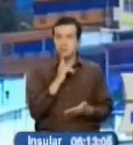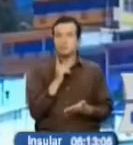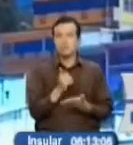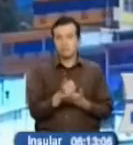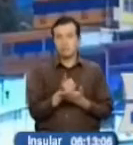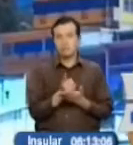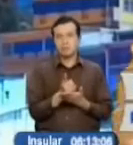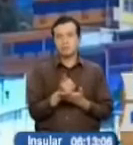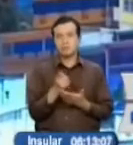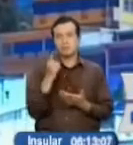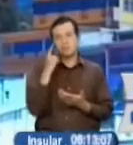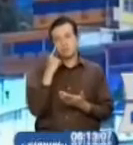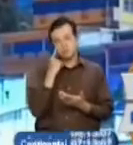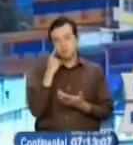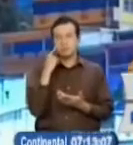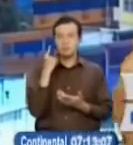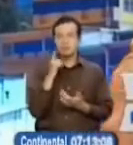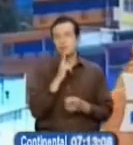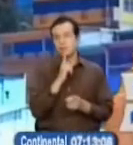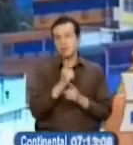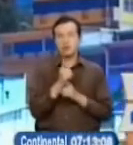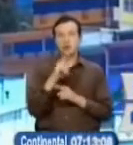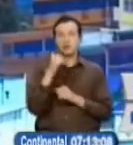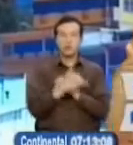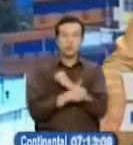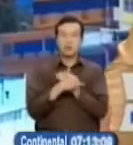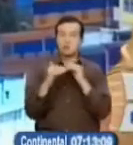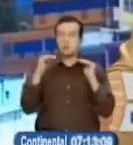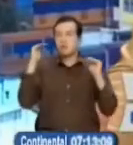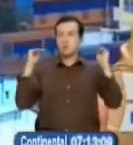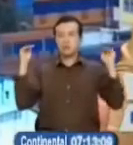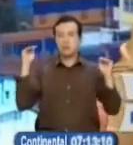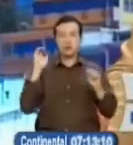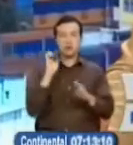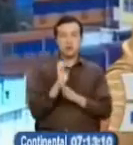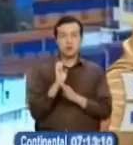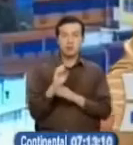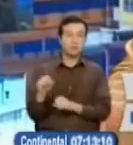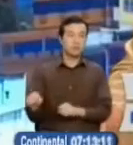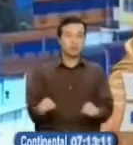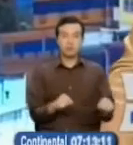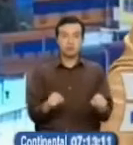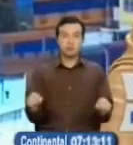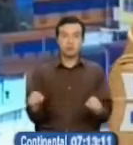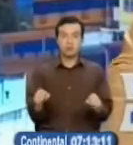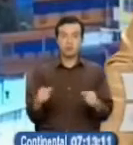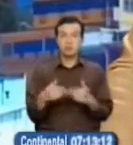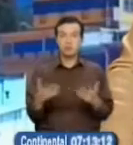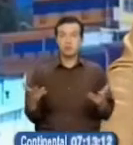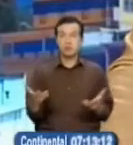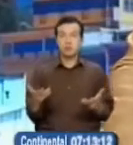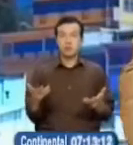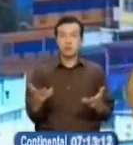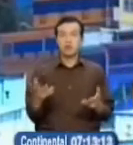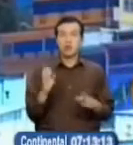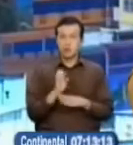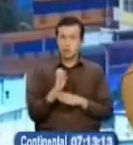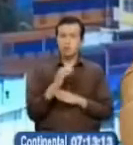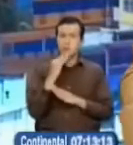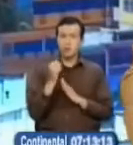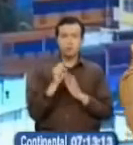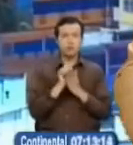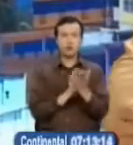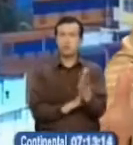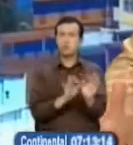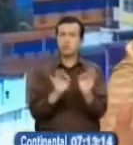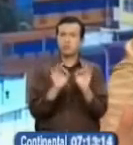excepción porque nos ponían una desventaja los otros países si a Ecuador, debido al terremoto, le abríamos. Pero Ecuador está mejorando, tiene unos casos